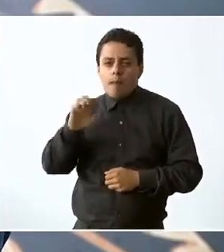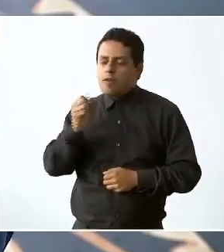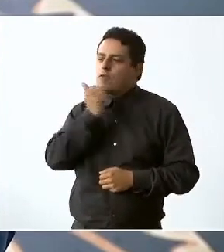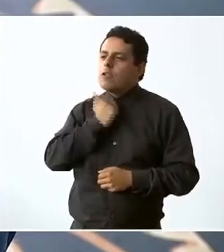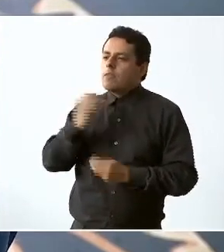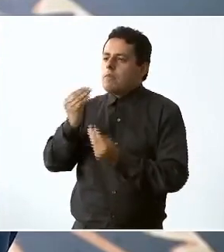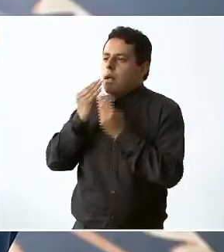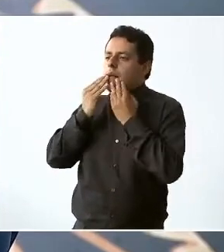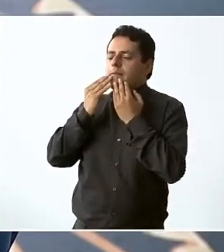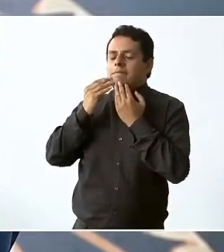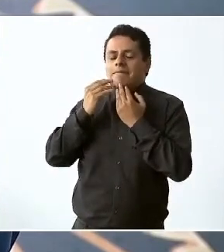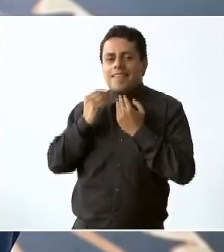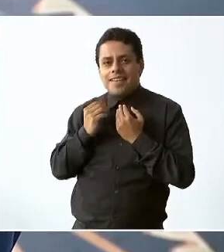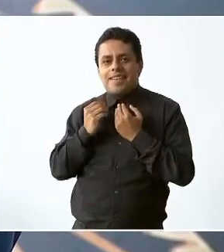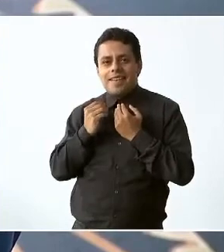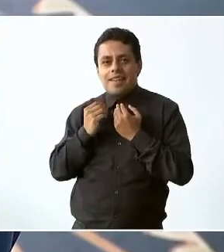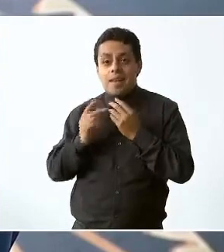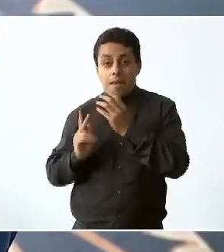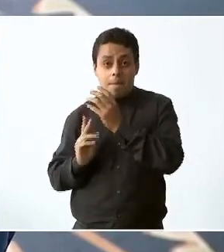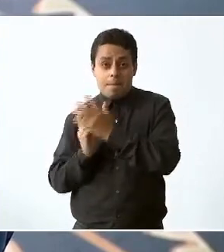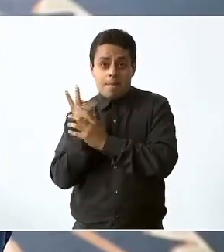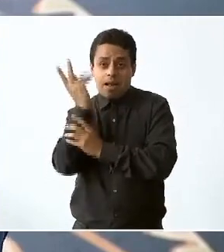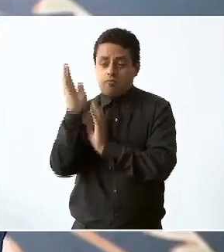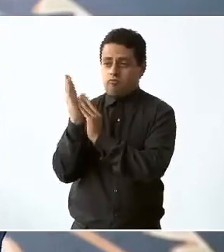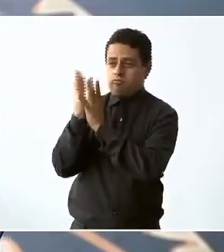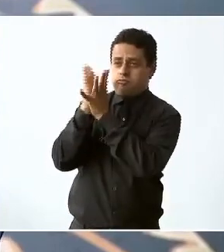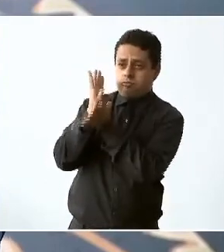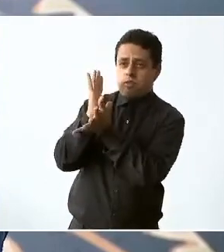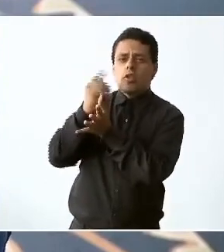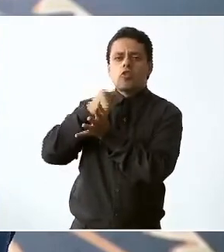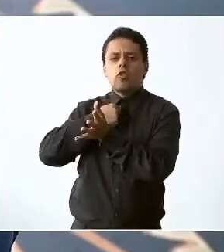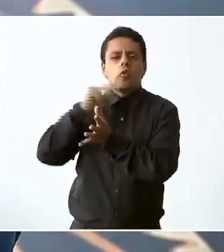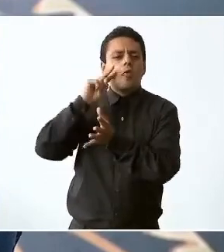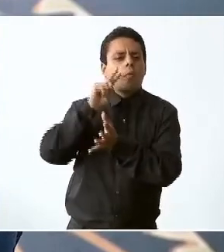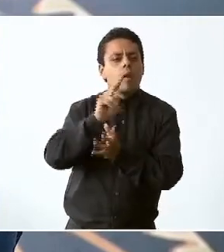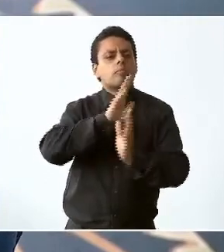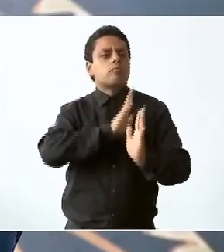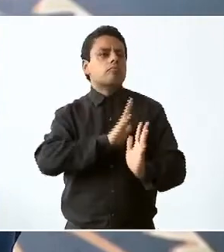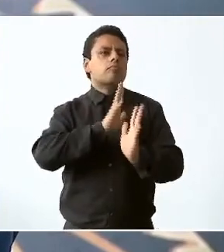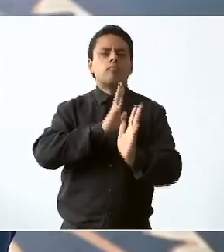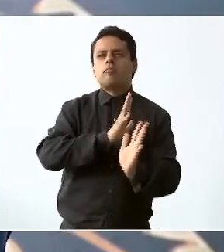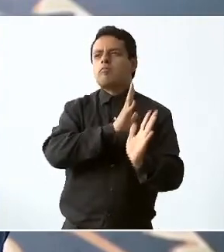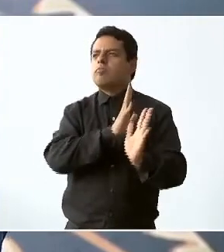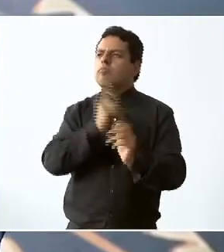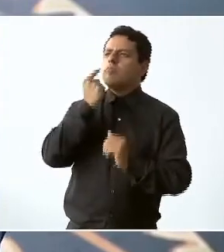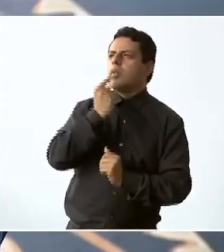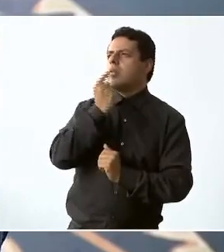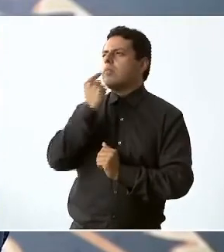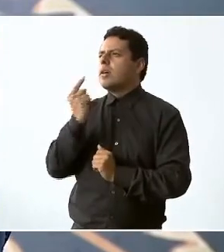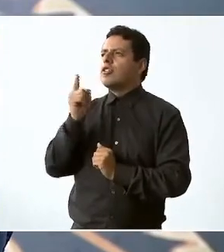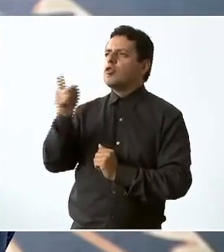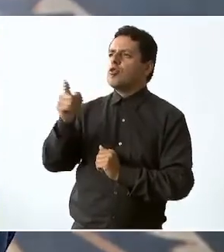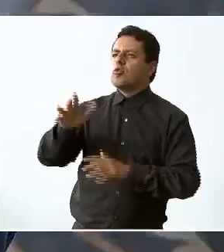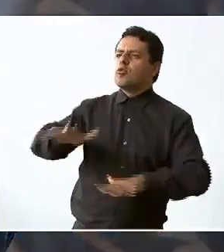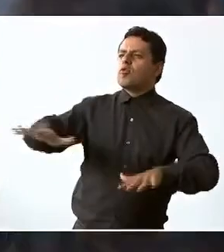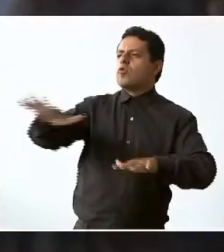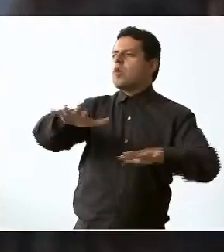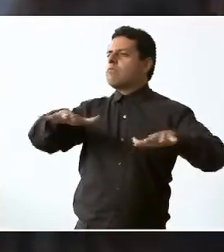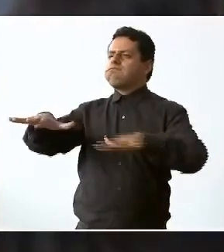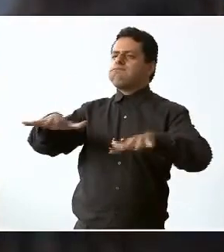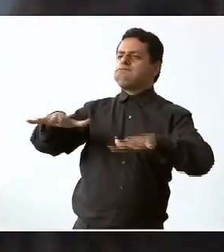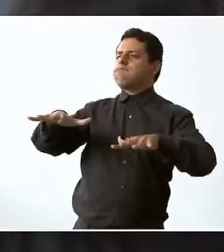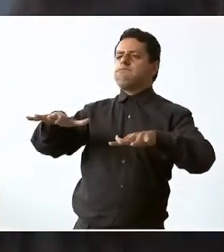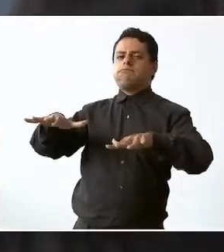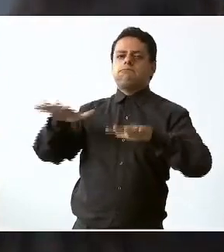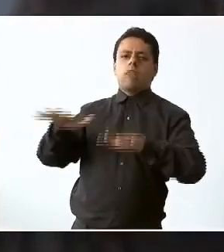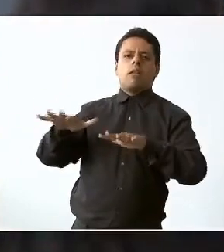balcón de palmas bendecidas el domingo de Ramos, yo desfilo lleno de sombra, porque tú trepidas.